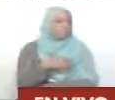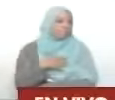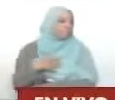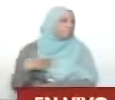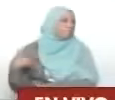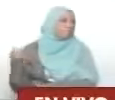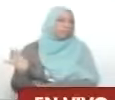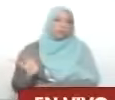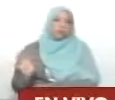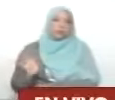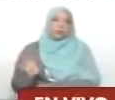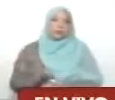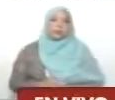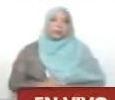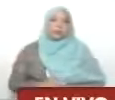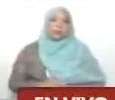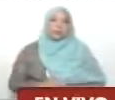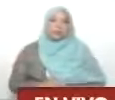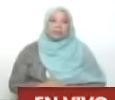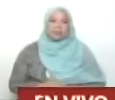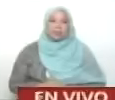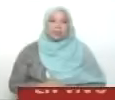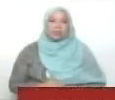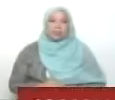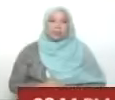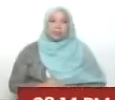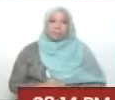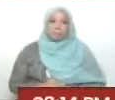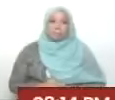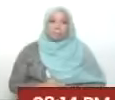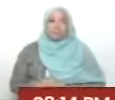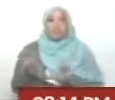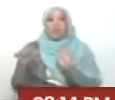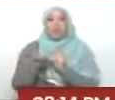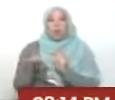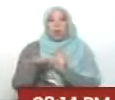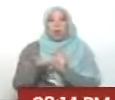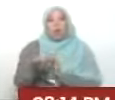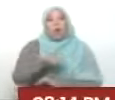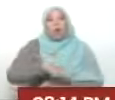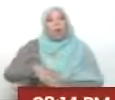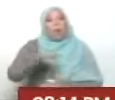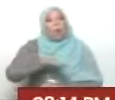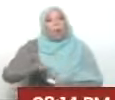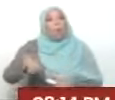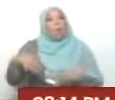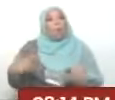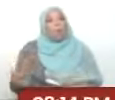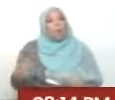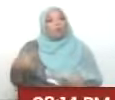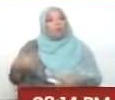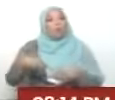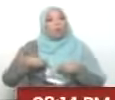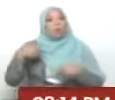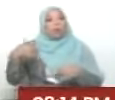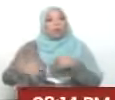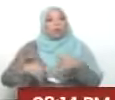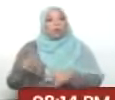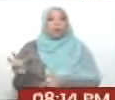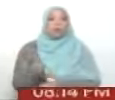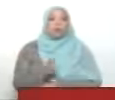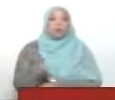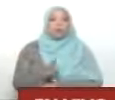Y tendré que decirle al burro Martínez, ¿dónde estabas tú cuando tomaron las sanciones contra Venezuela,